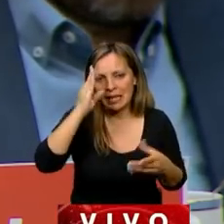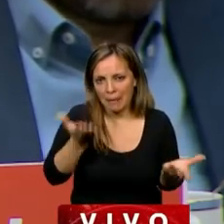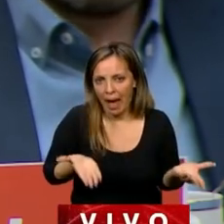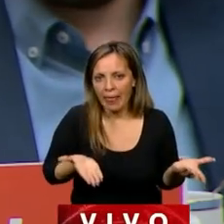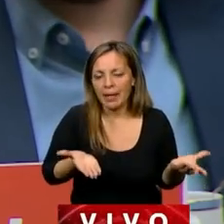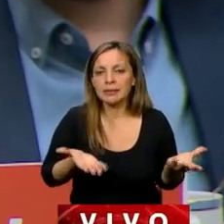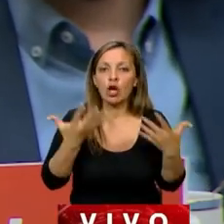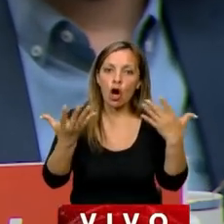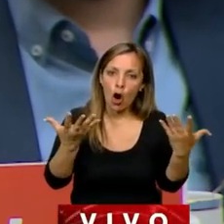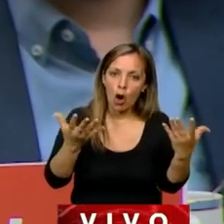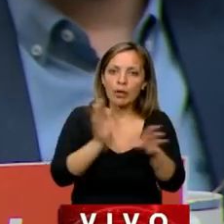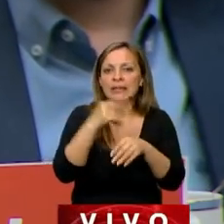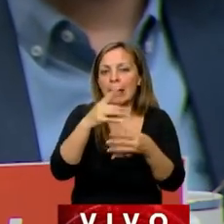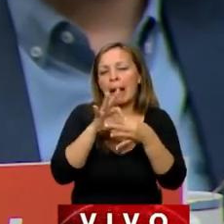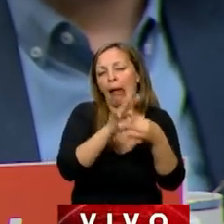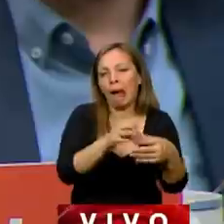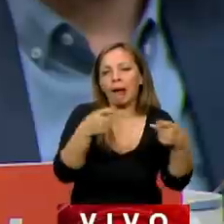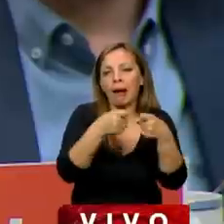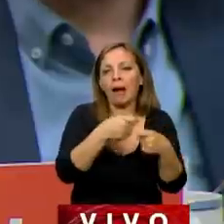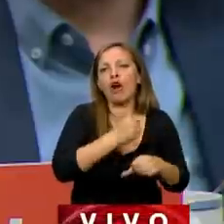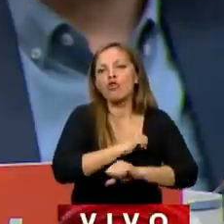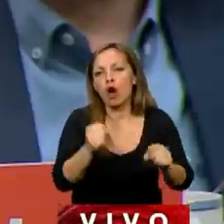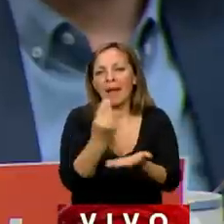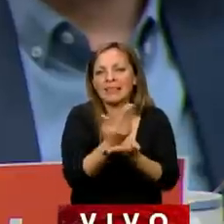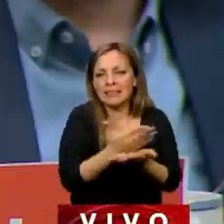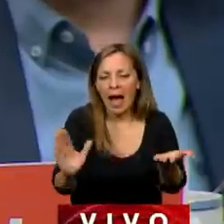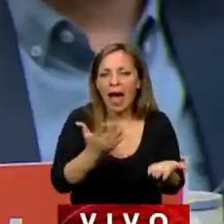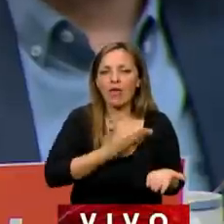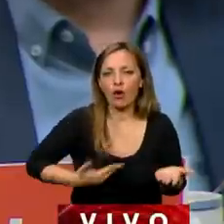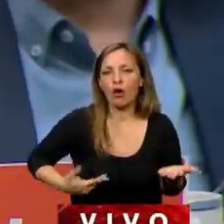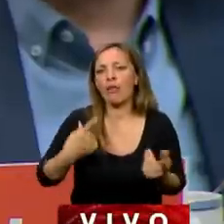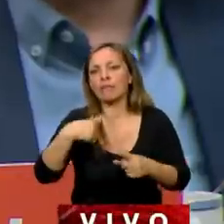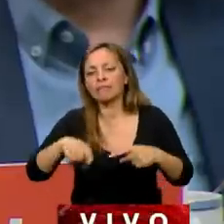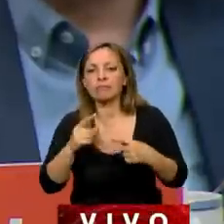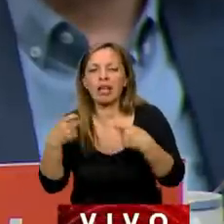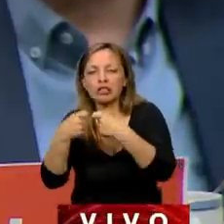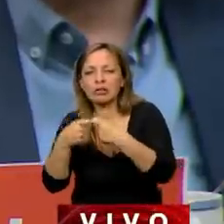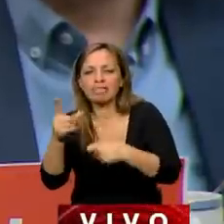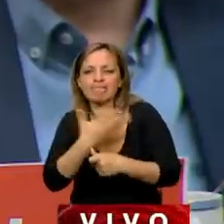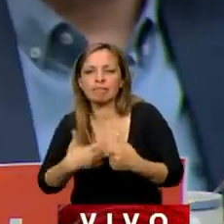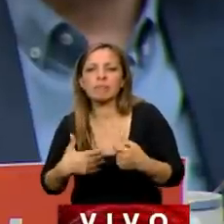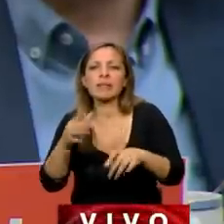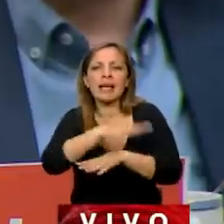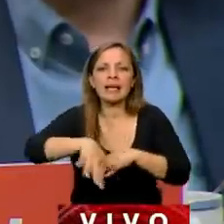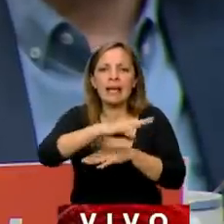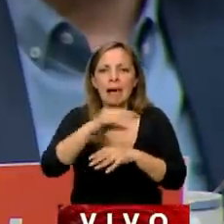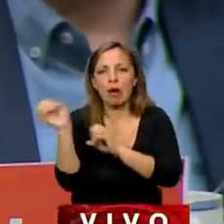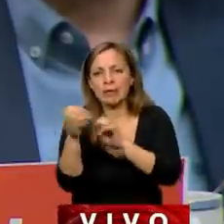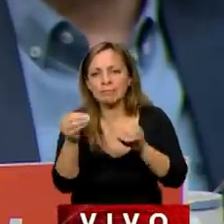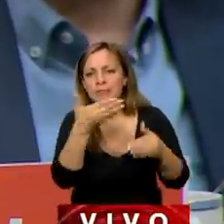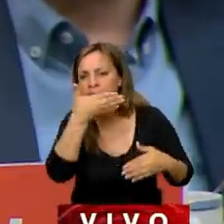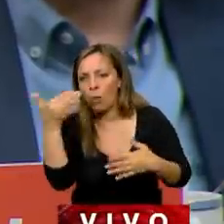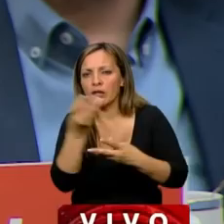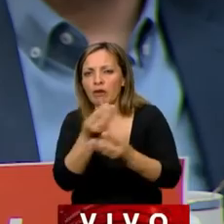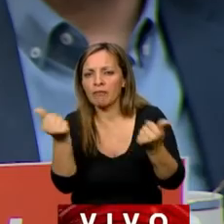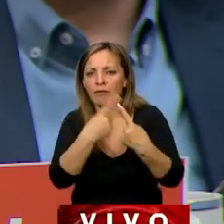Al servicio de los golpes de Estado, de la clase dominante, campo de concentración, etc.